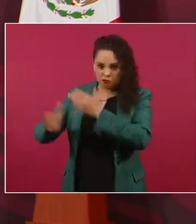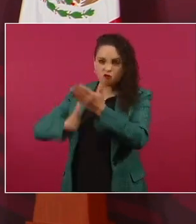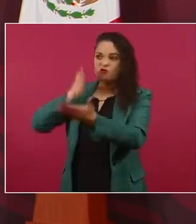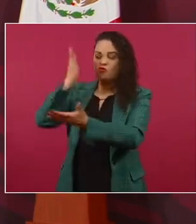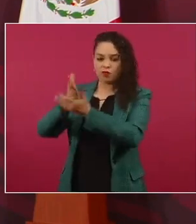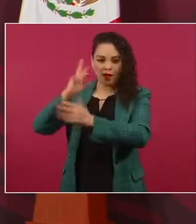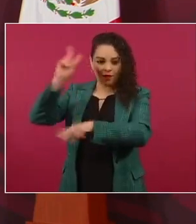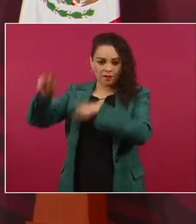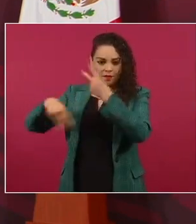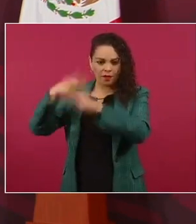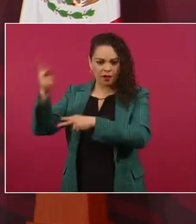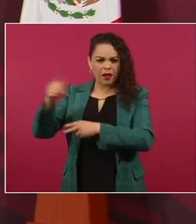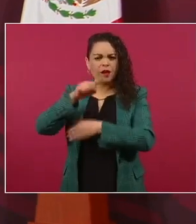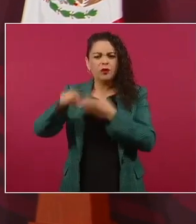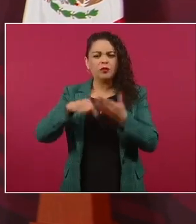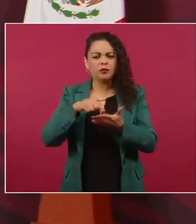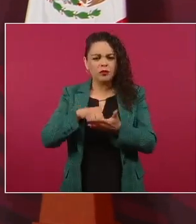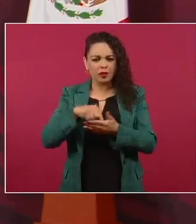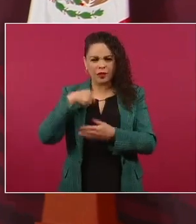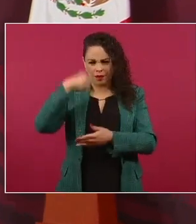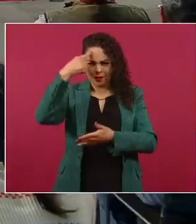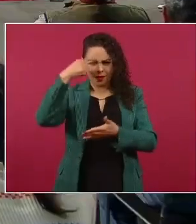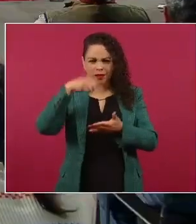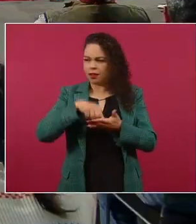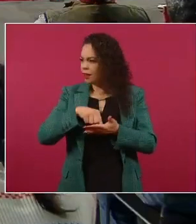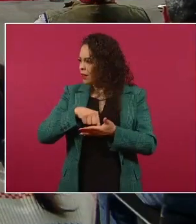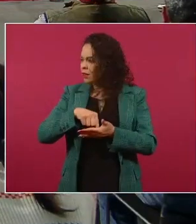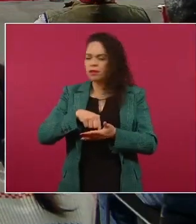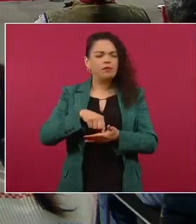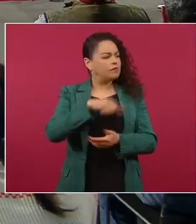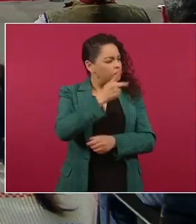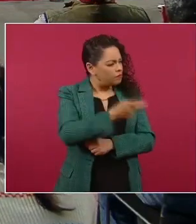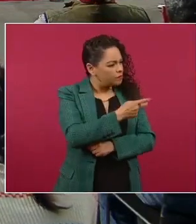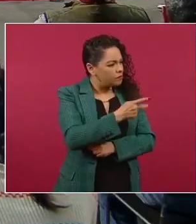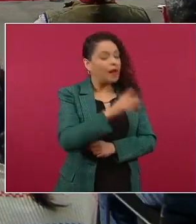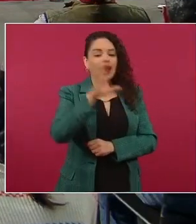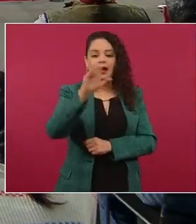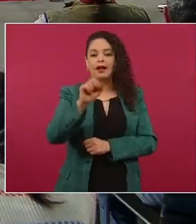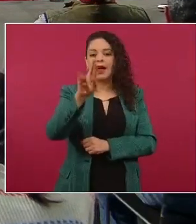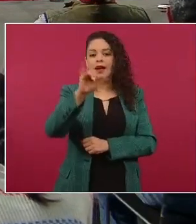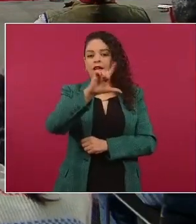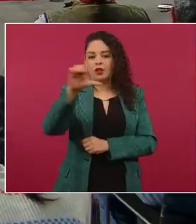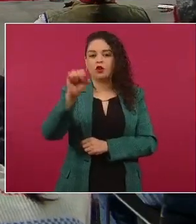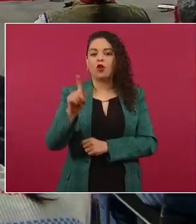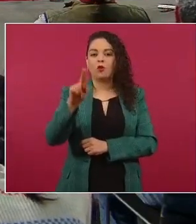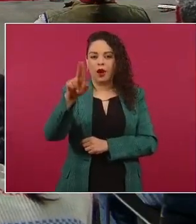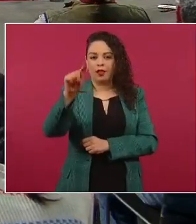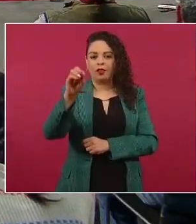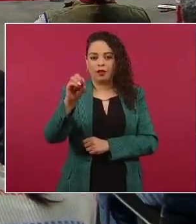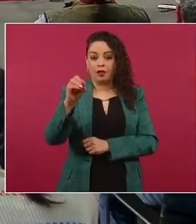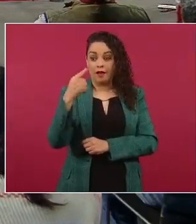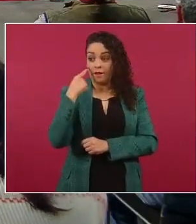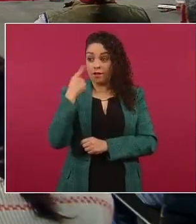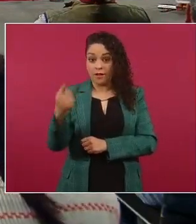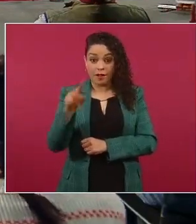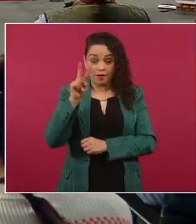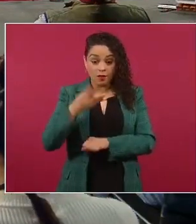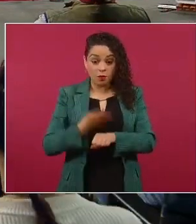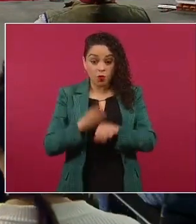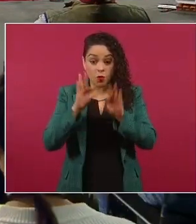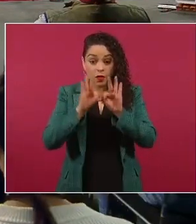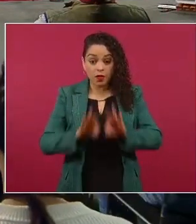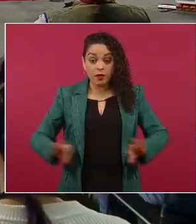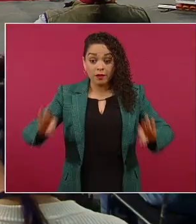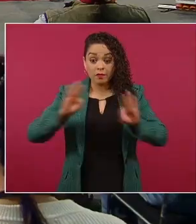Creo que Carrillo Puerto, ¿verdad? Para que vean lo importante que tienen, la importancia que tienen